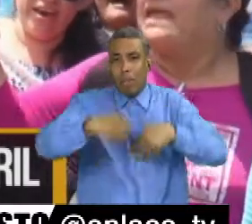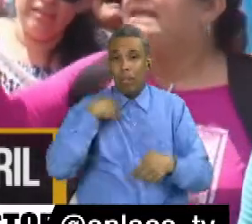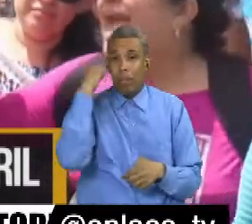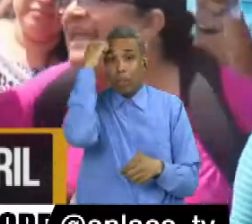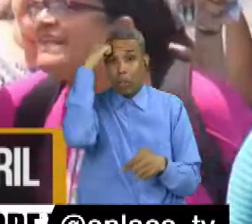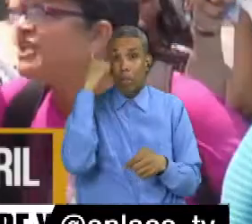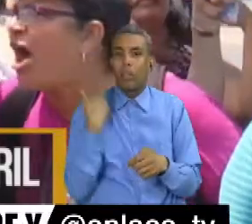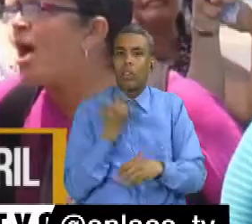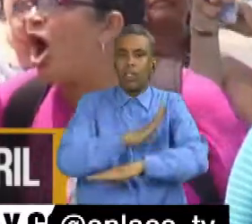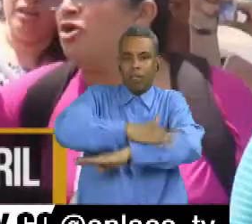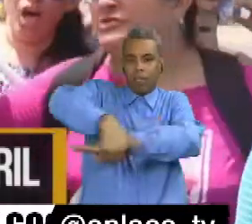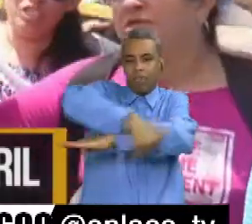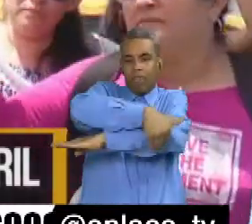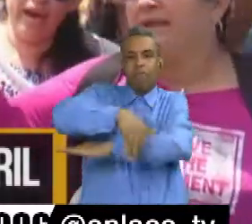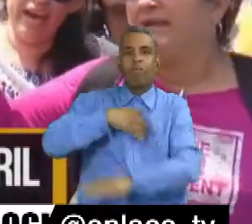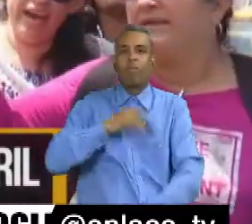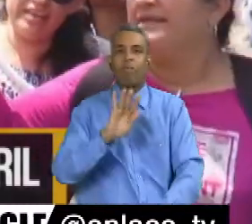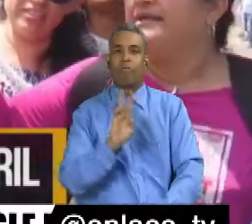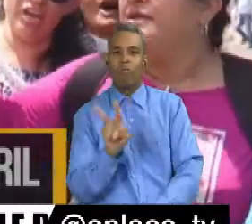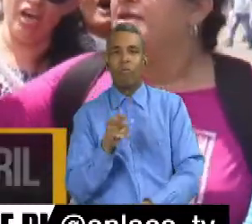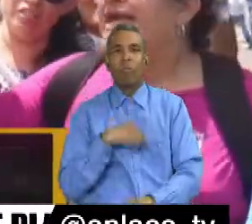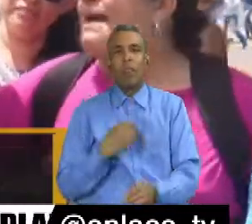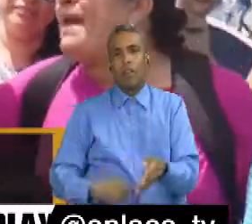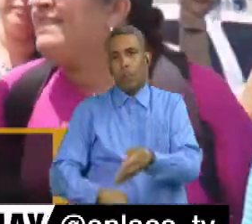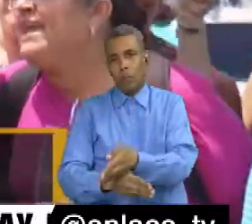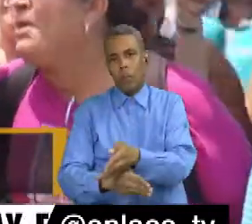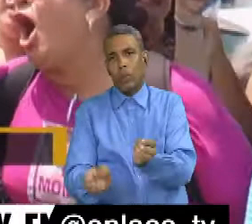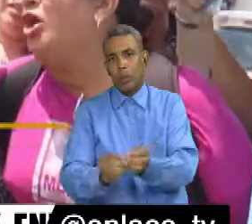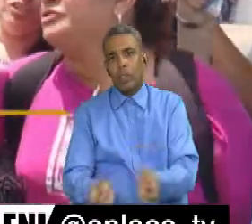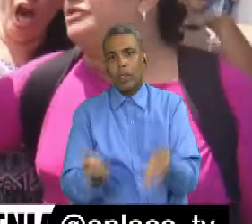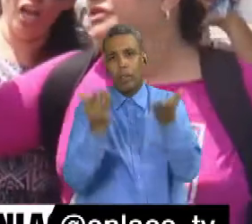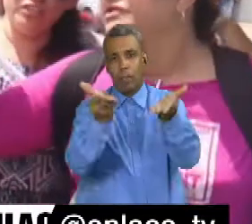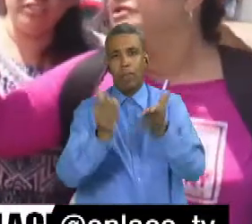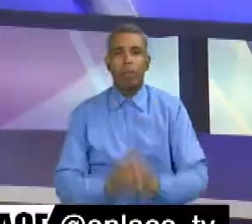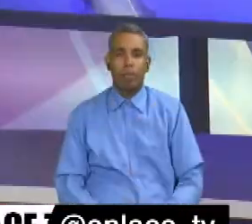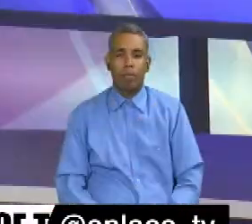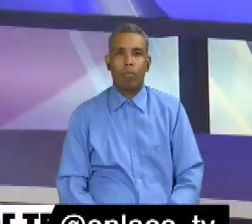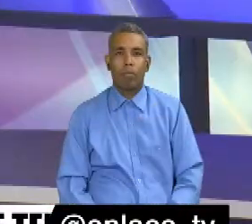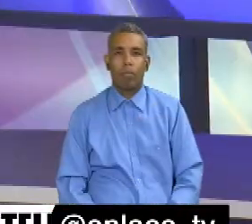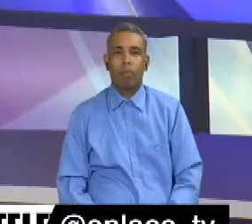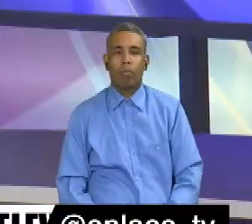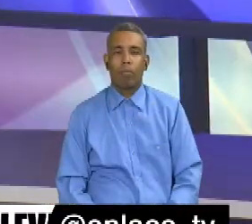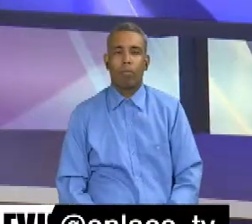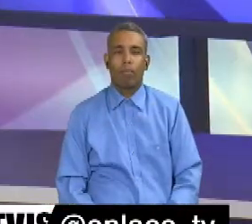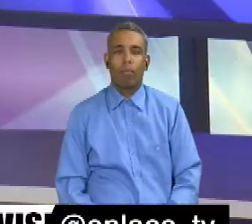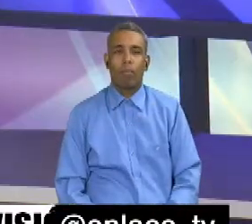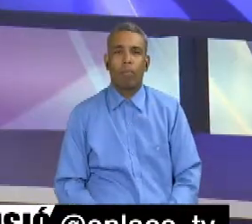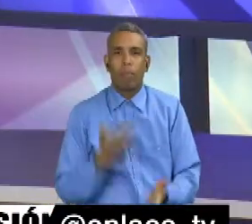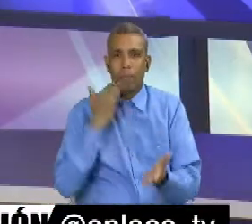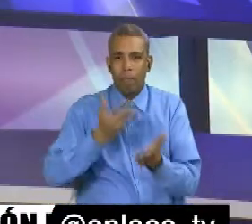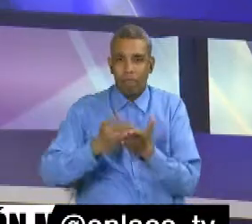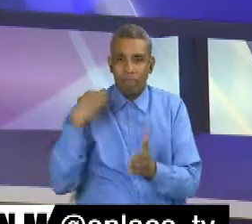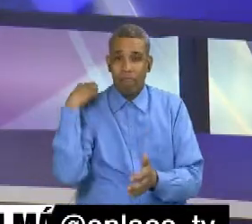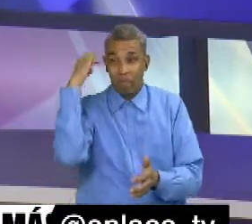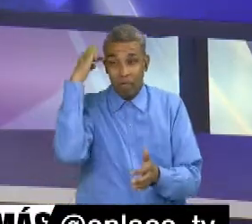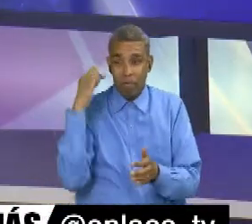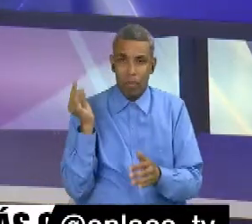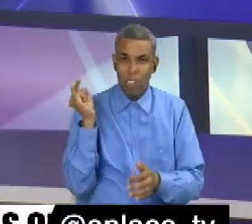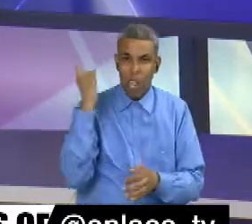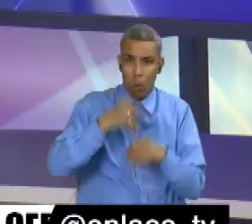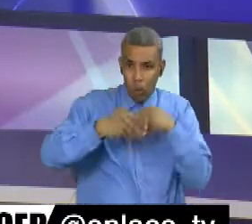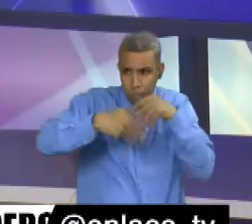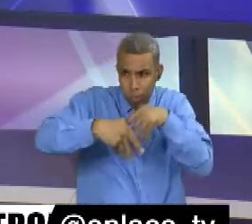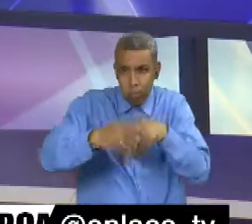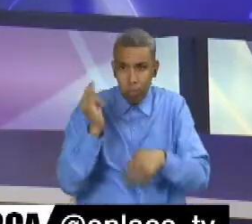aquí en la avenida del Ferrocarril. Continúen ustedes con más información en estudio. Muy buenas tardes. Pero gracias, estaremos muy pendientes de esta